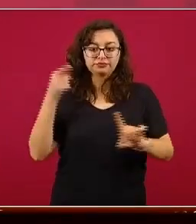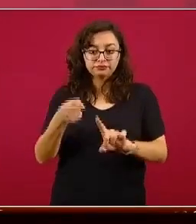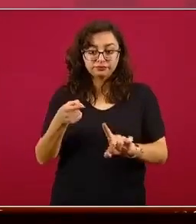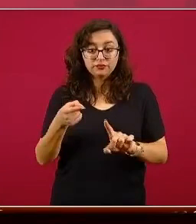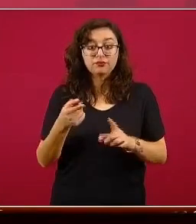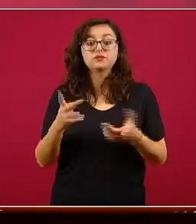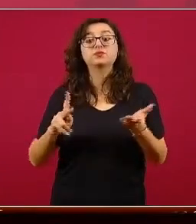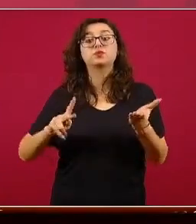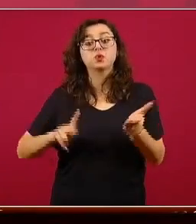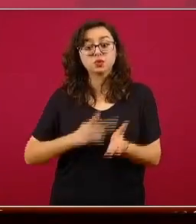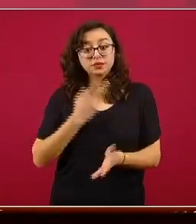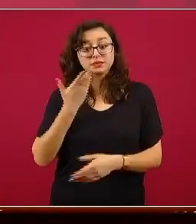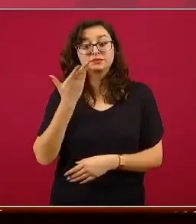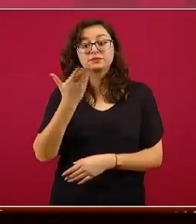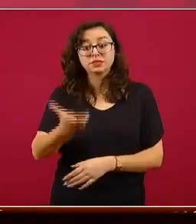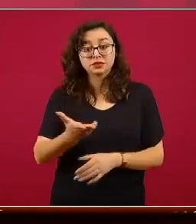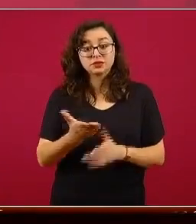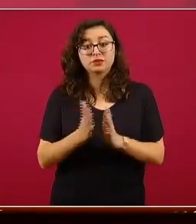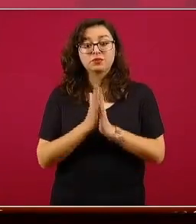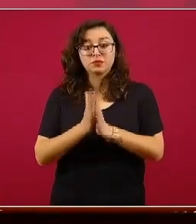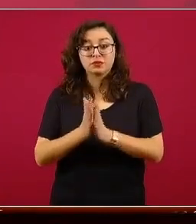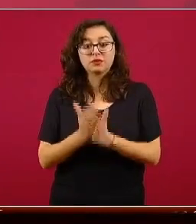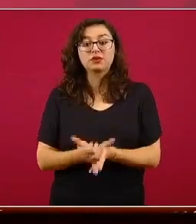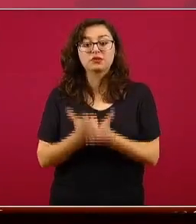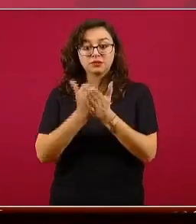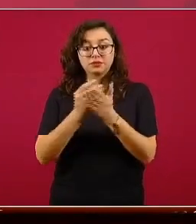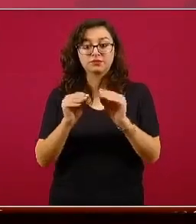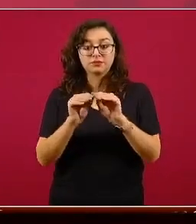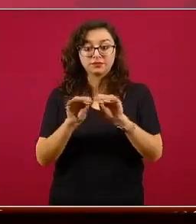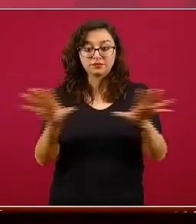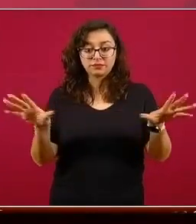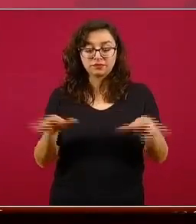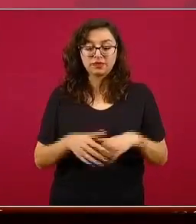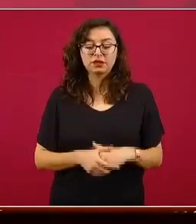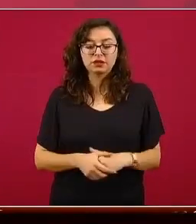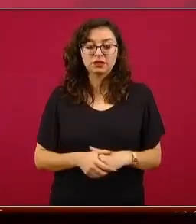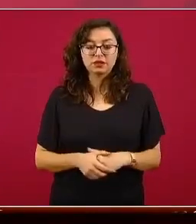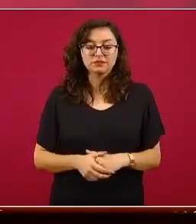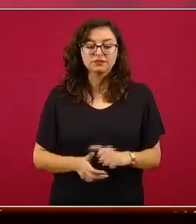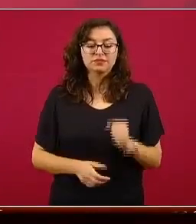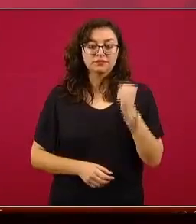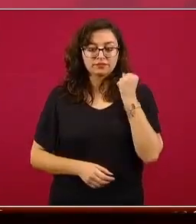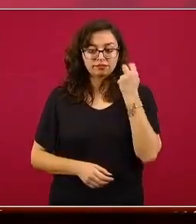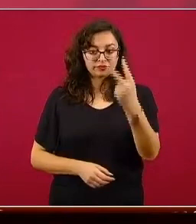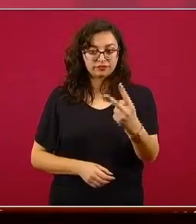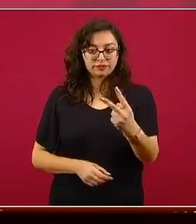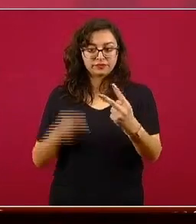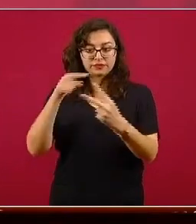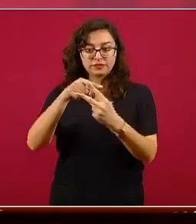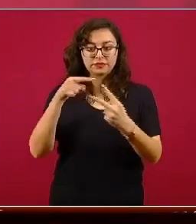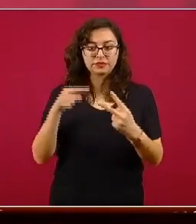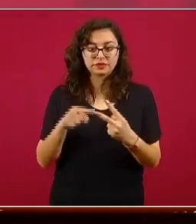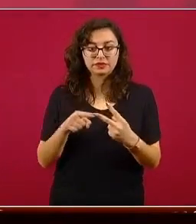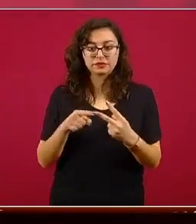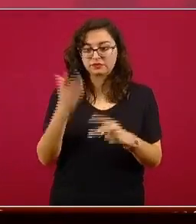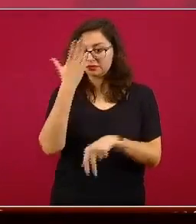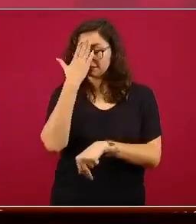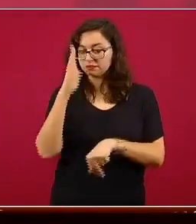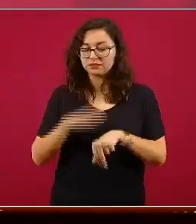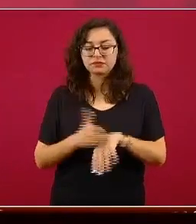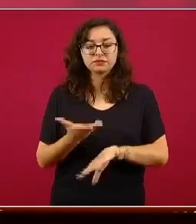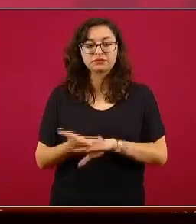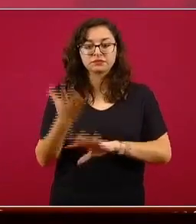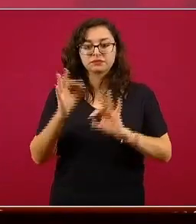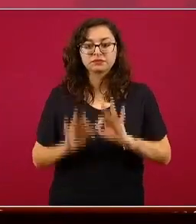por favor, nos ayuden a difundir hoy. En resumen, hoy tenemos 2 o 3 elementos